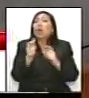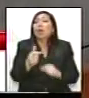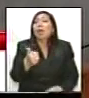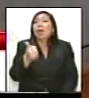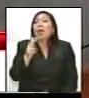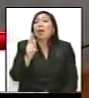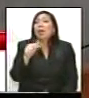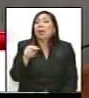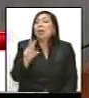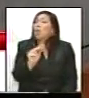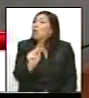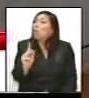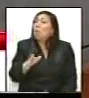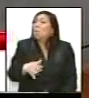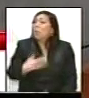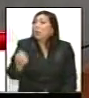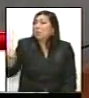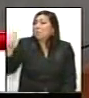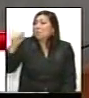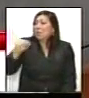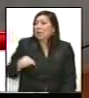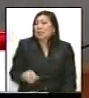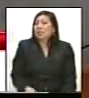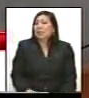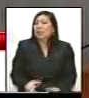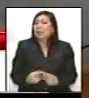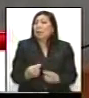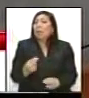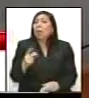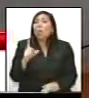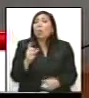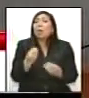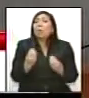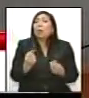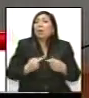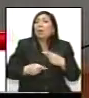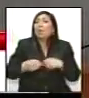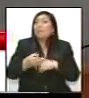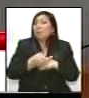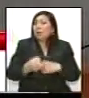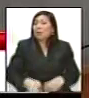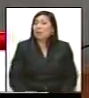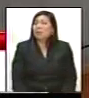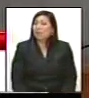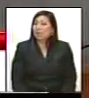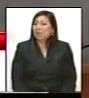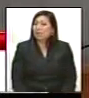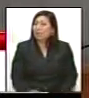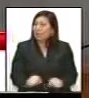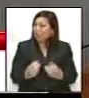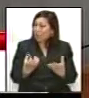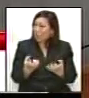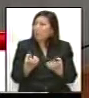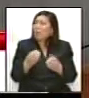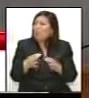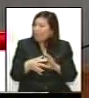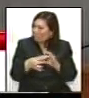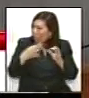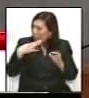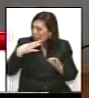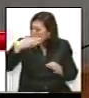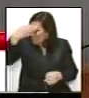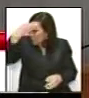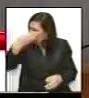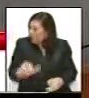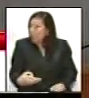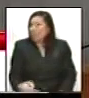arana quien dijo que no podía venir a sesionamos de aludes porque vienen de provincia entonces si queremos contar la historia que contar la historia